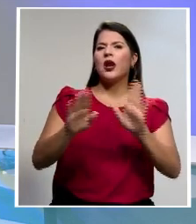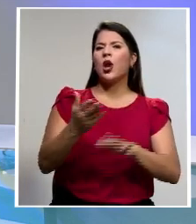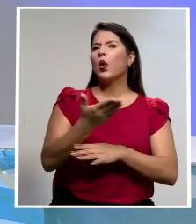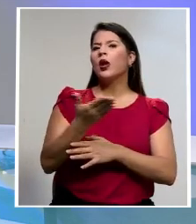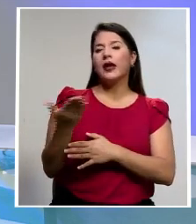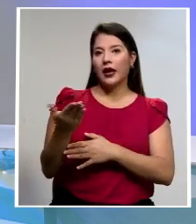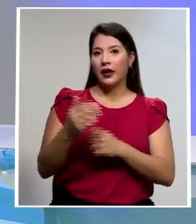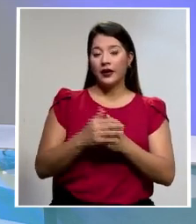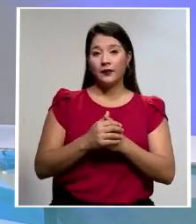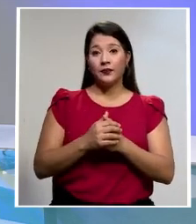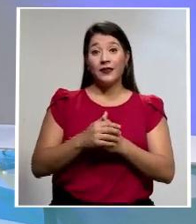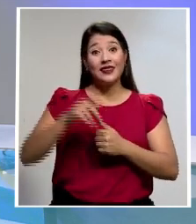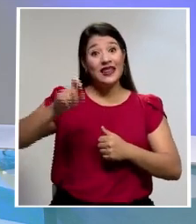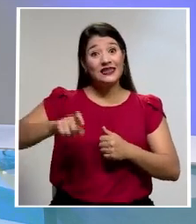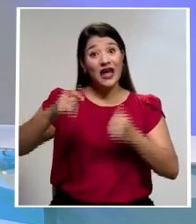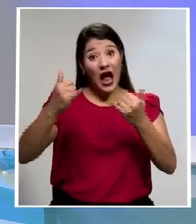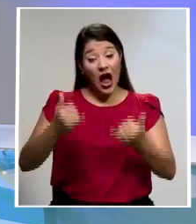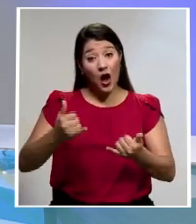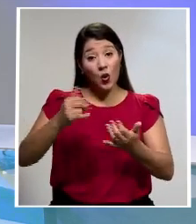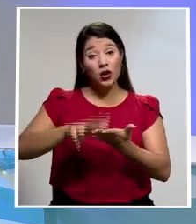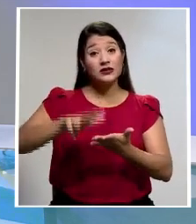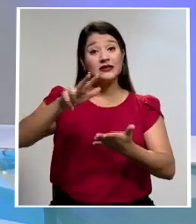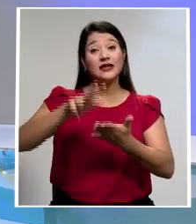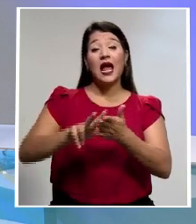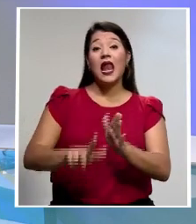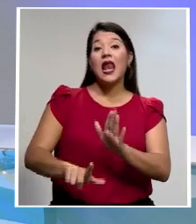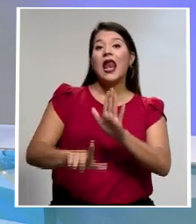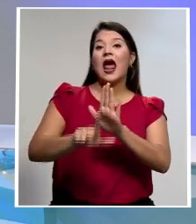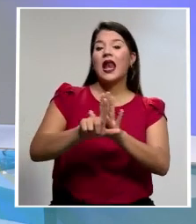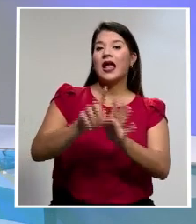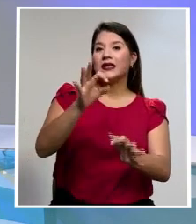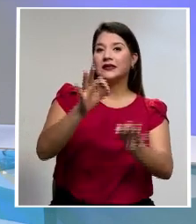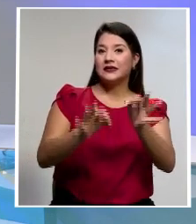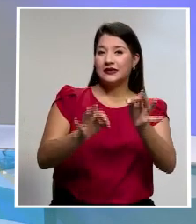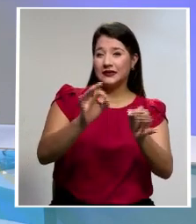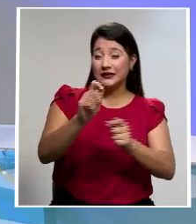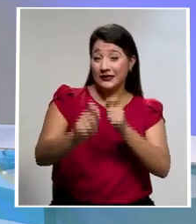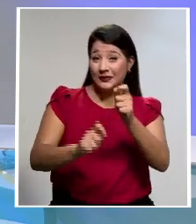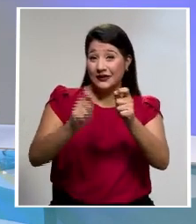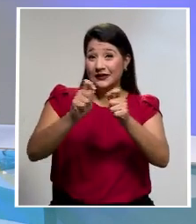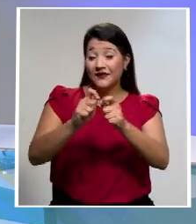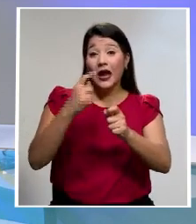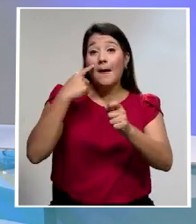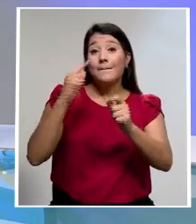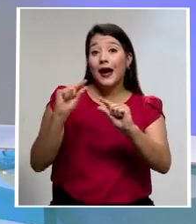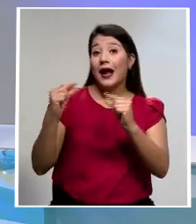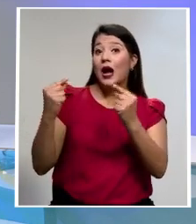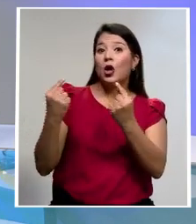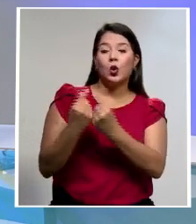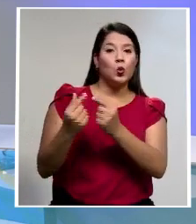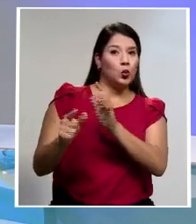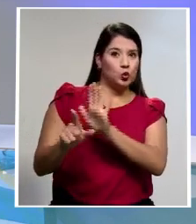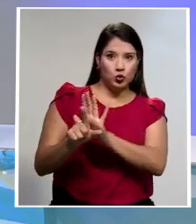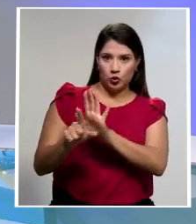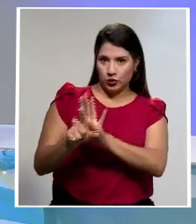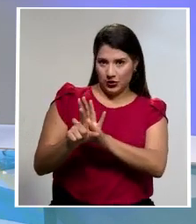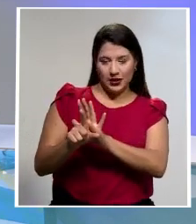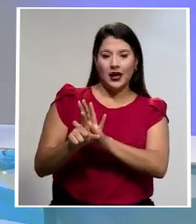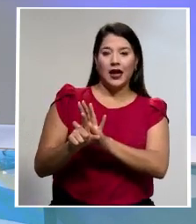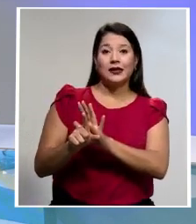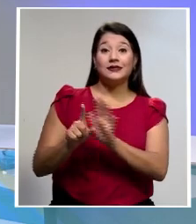de que entre a regir la ley de jurisdicción especializada contra el crimen organizado, pero por falta de recursos